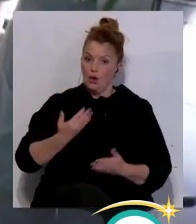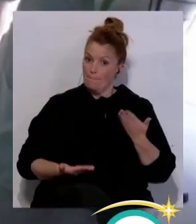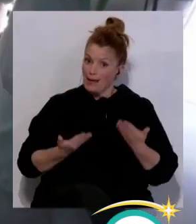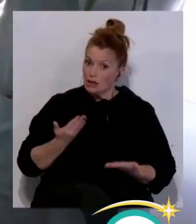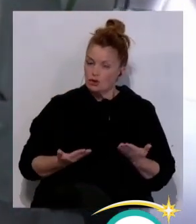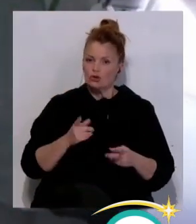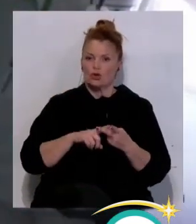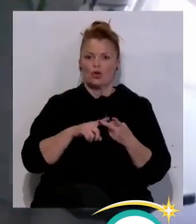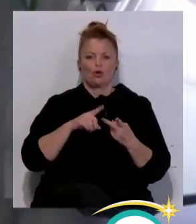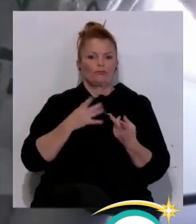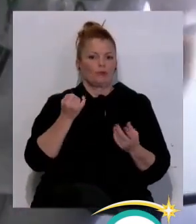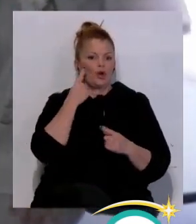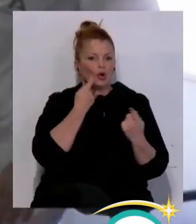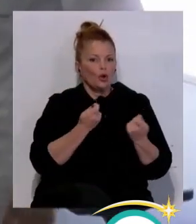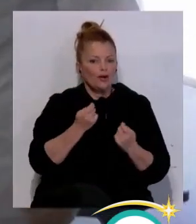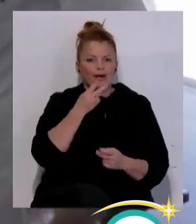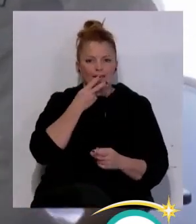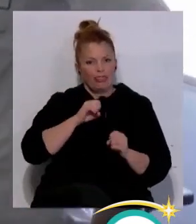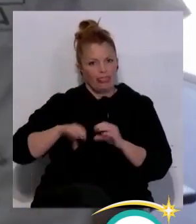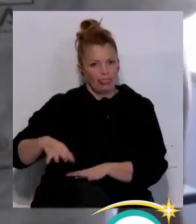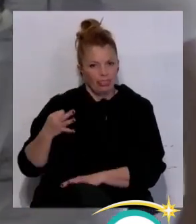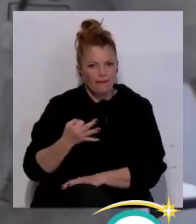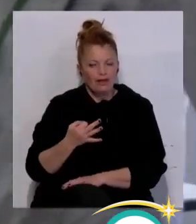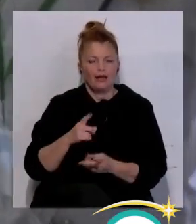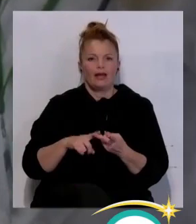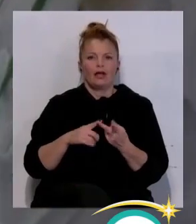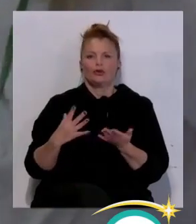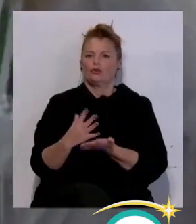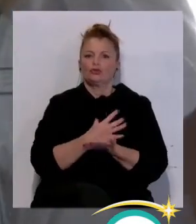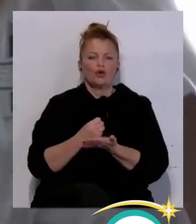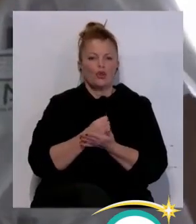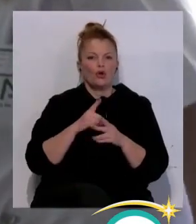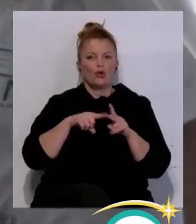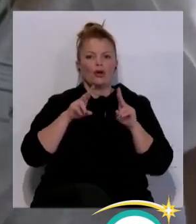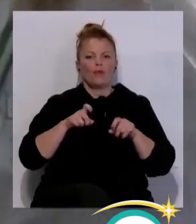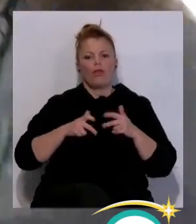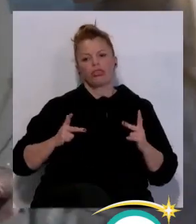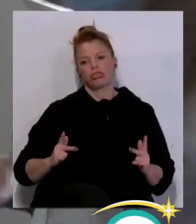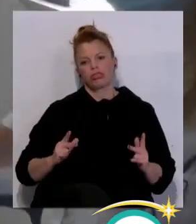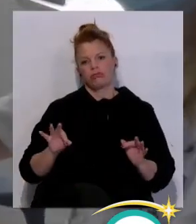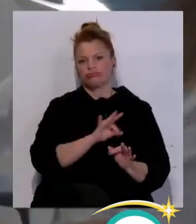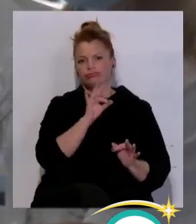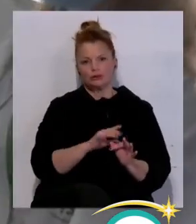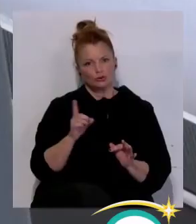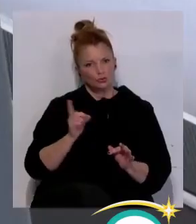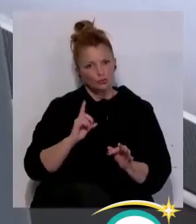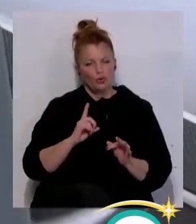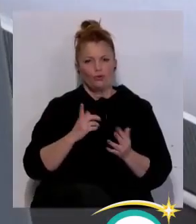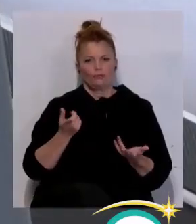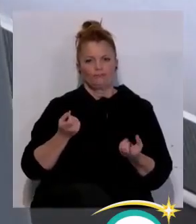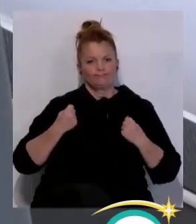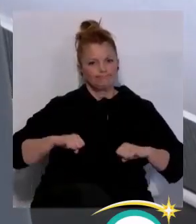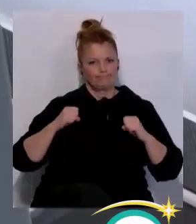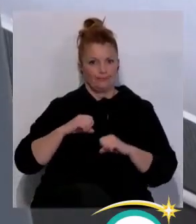control de lípidos, de abandono de tabaquismo, de evitar en todo lo posible el sedentarismo. Y después también una cosa muy